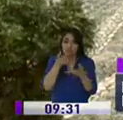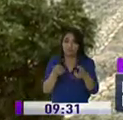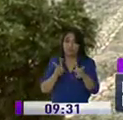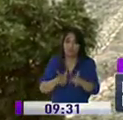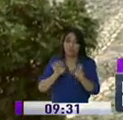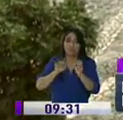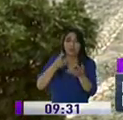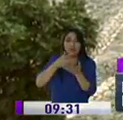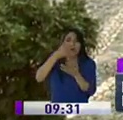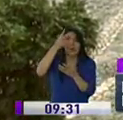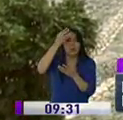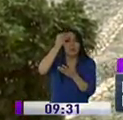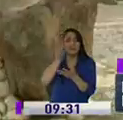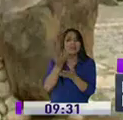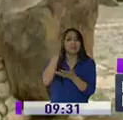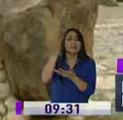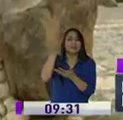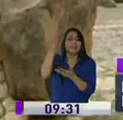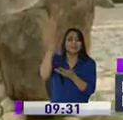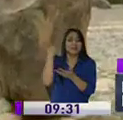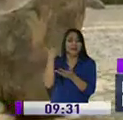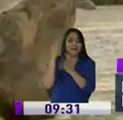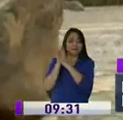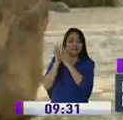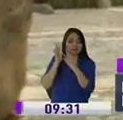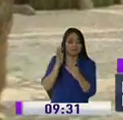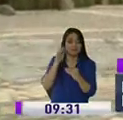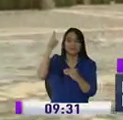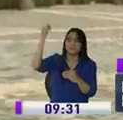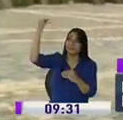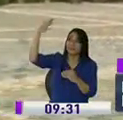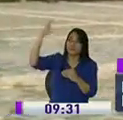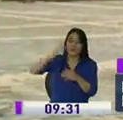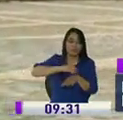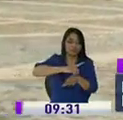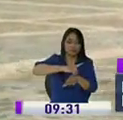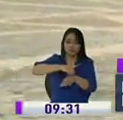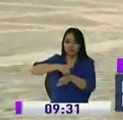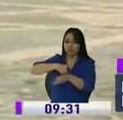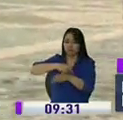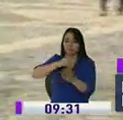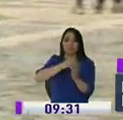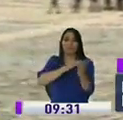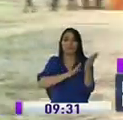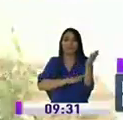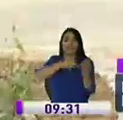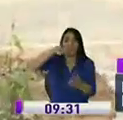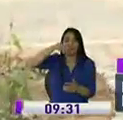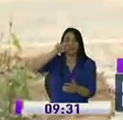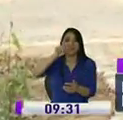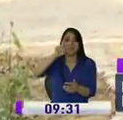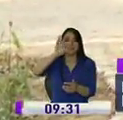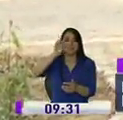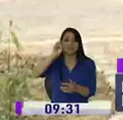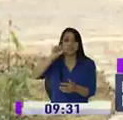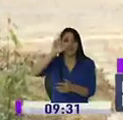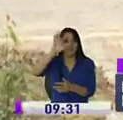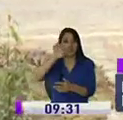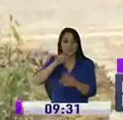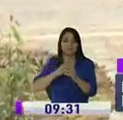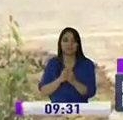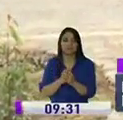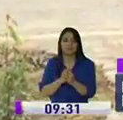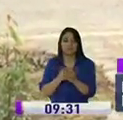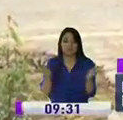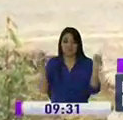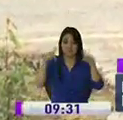de miles de ancestros y aprender con el sol y sus movimientos con el proyecto Quetzato. Les hacemos una degustación de lo que es